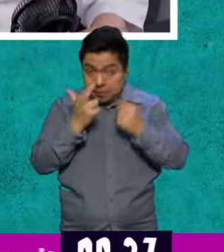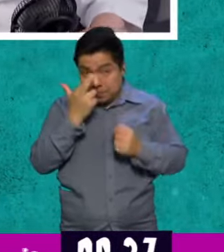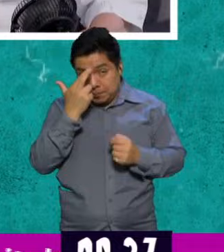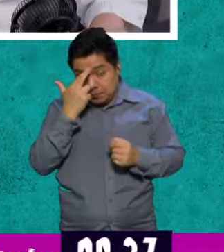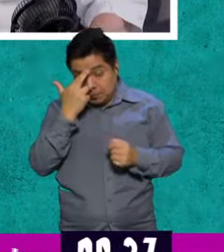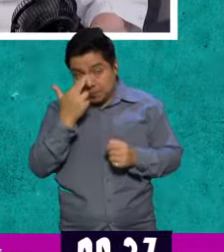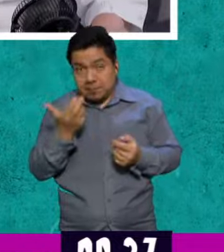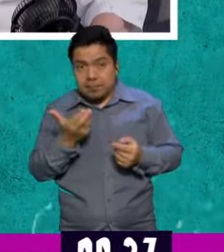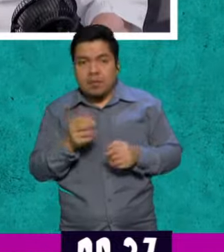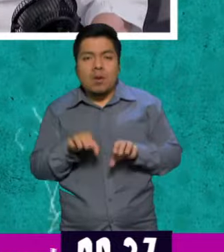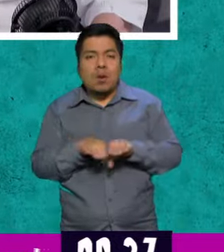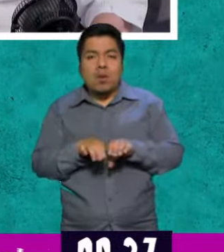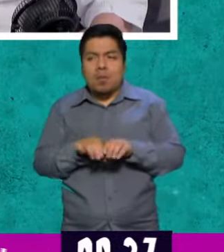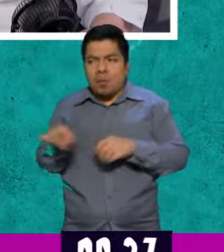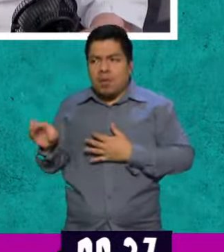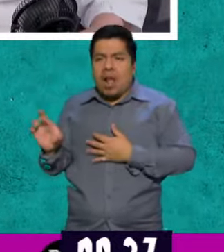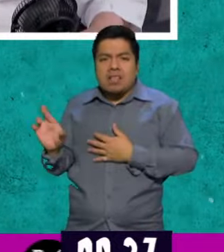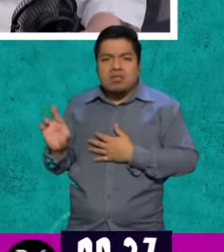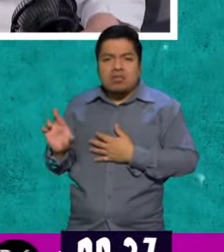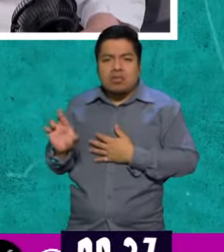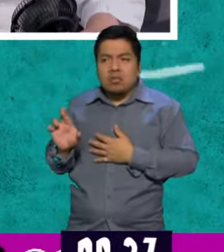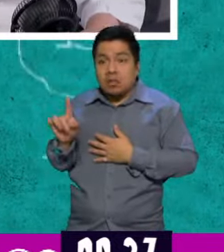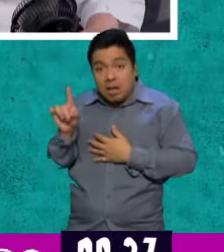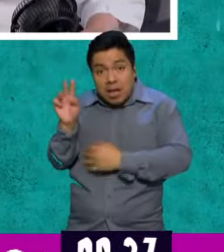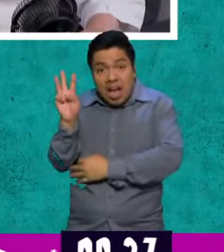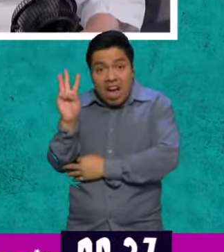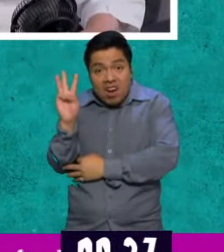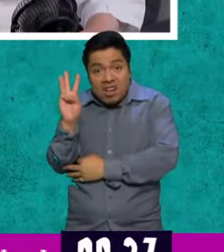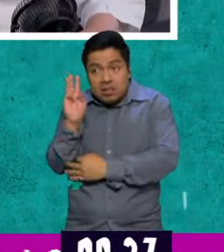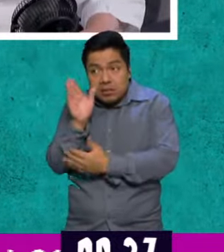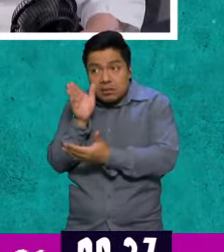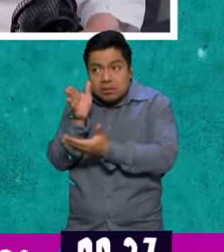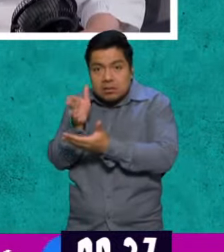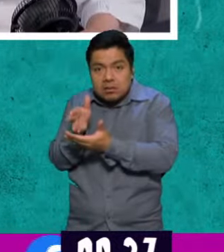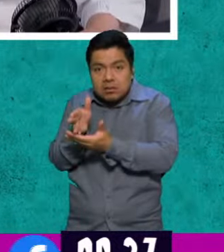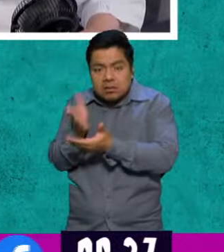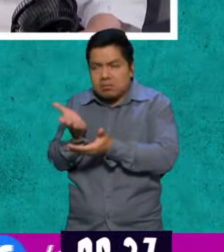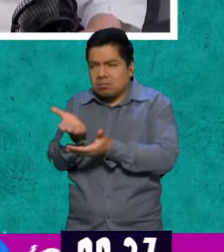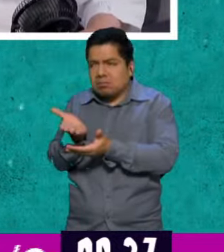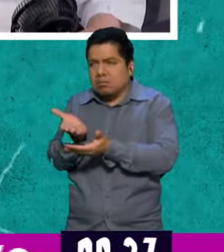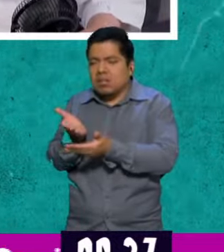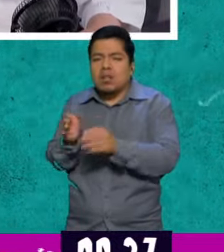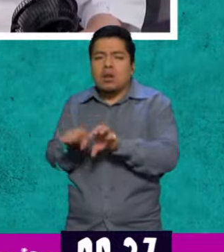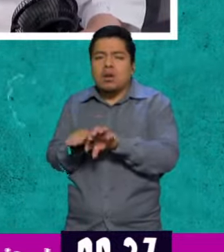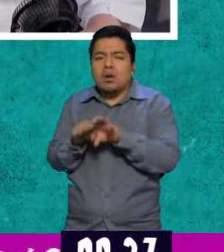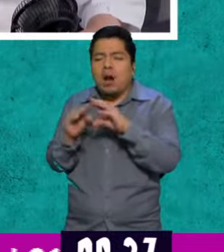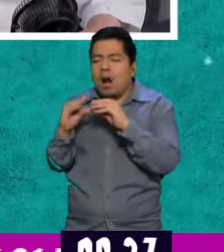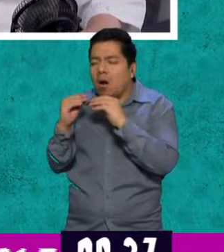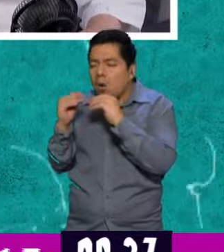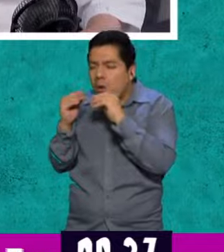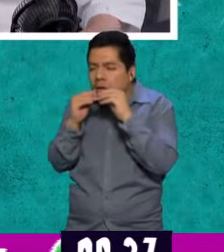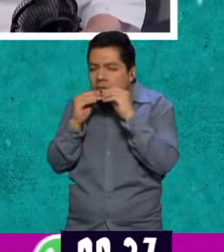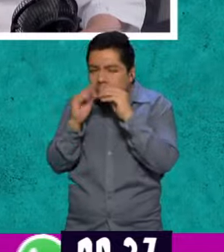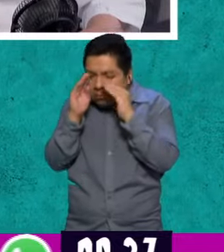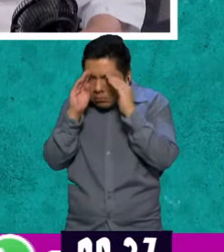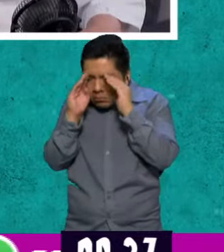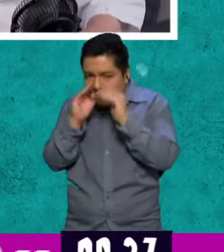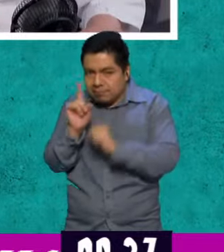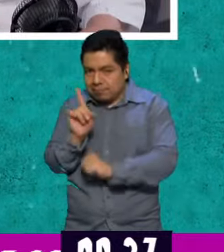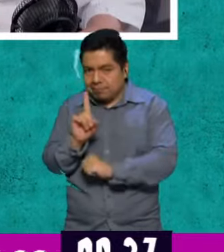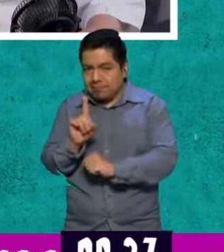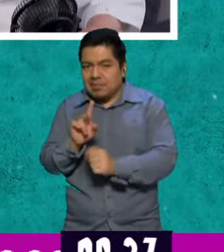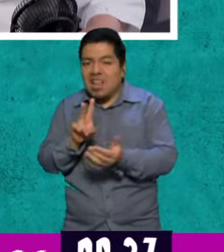cómo Xochitl fue a Washington. Sí. No es, es decir, esto no es conspiracionismo. Ay. Es la